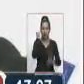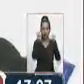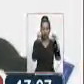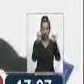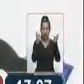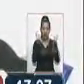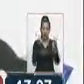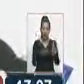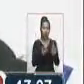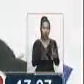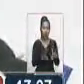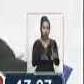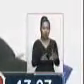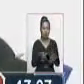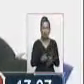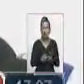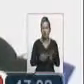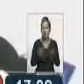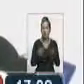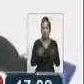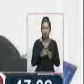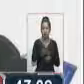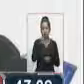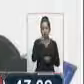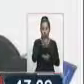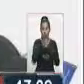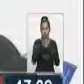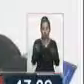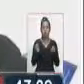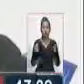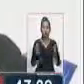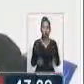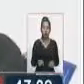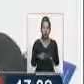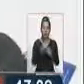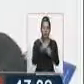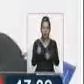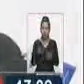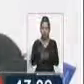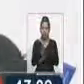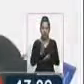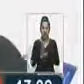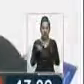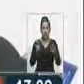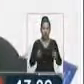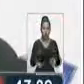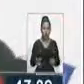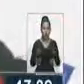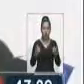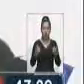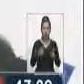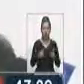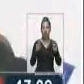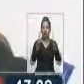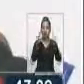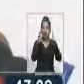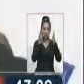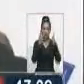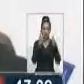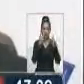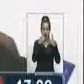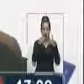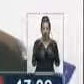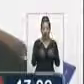del odio es decir las mujeres tienen todas las facultades para que alce sus derechos en la concepción que ellas